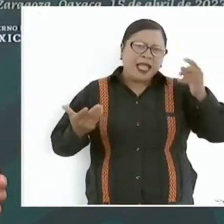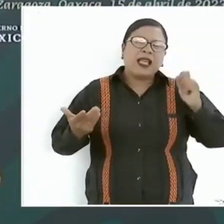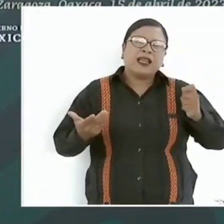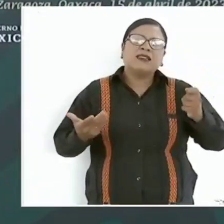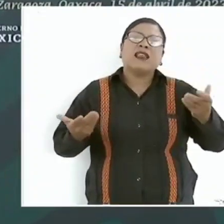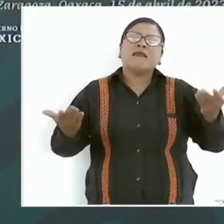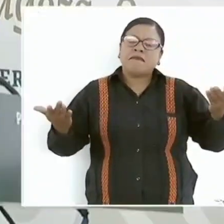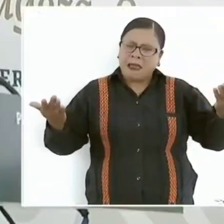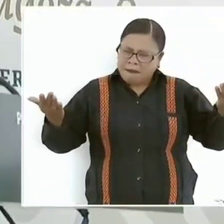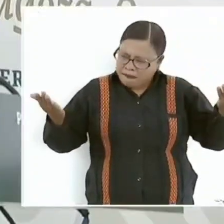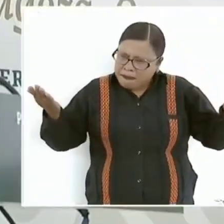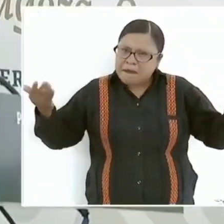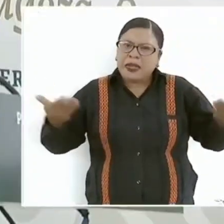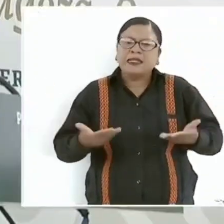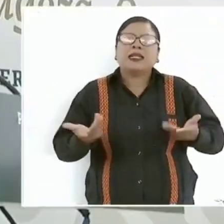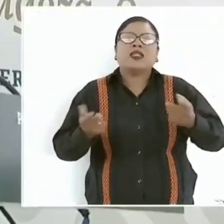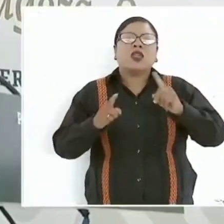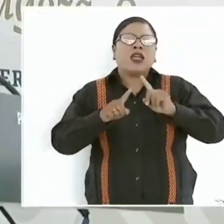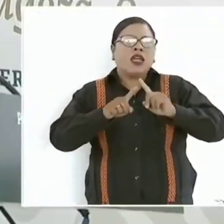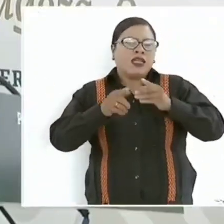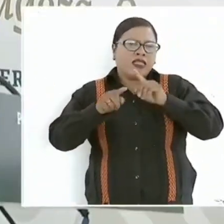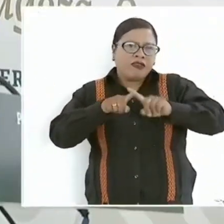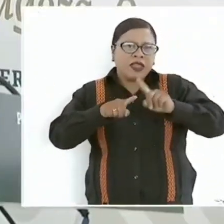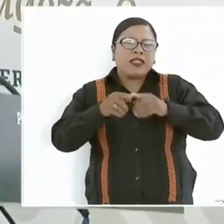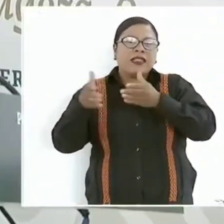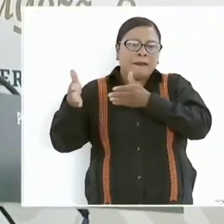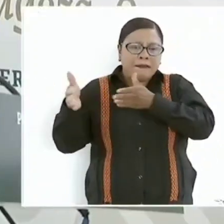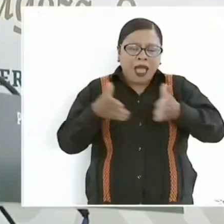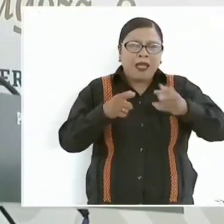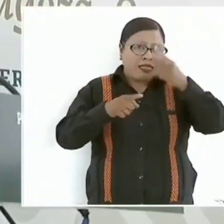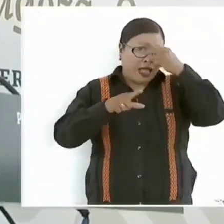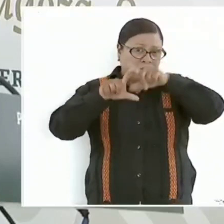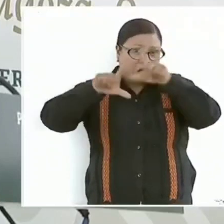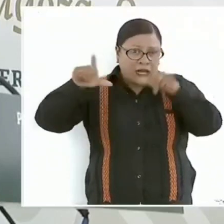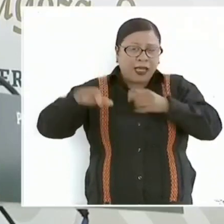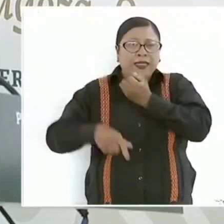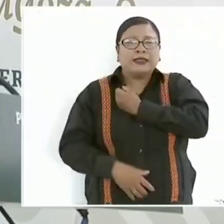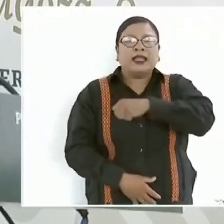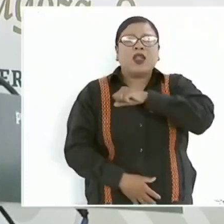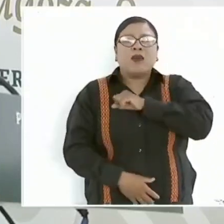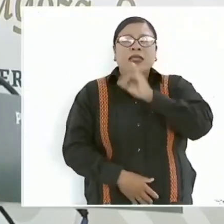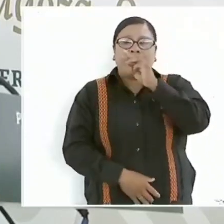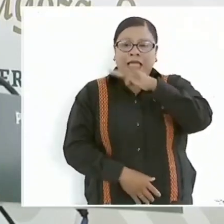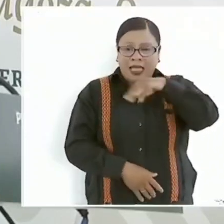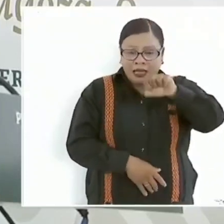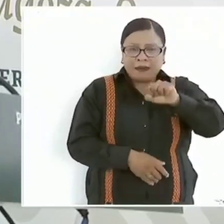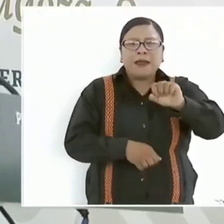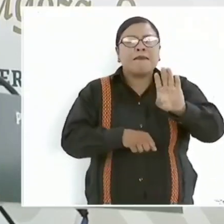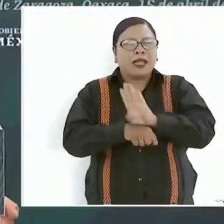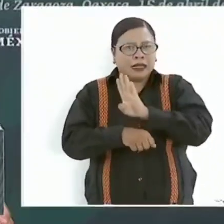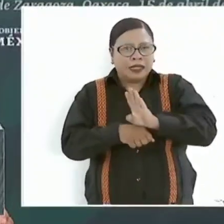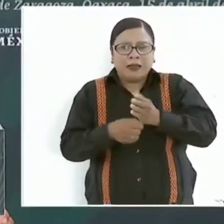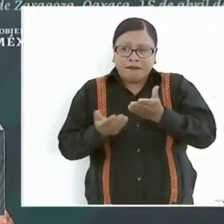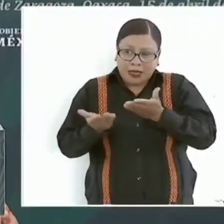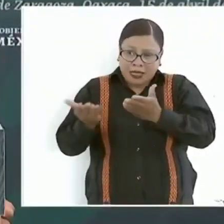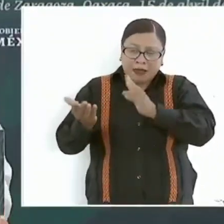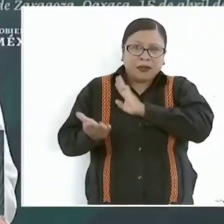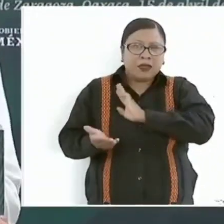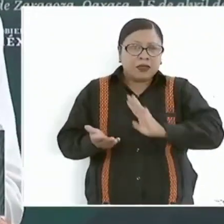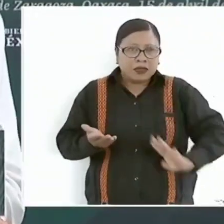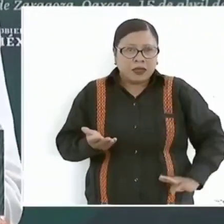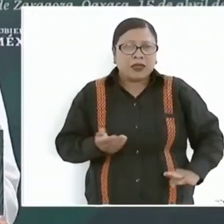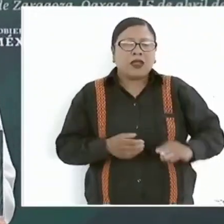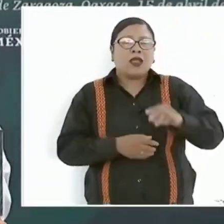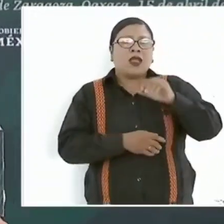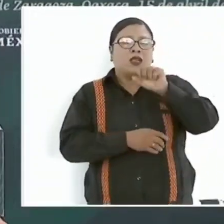los avances del Plan Nacional de Salud IMSS Bienestar. Señor presidente,